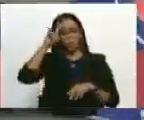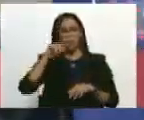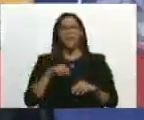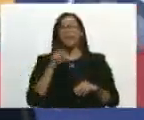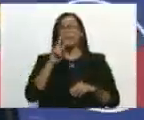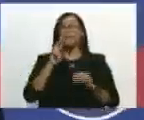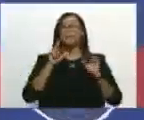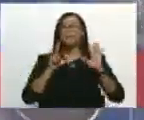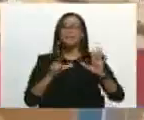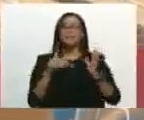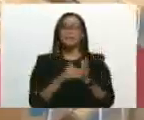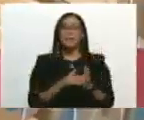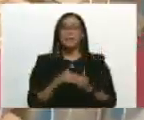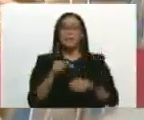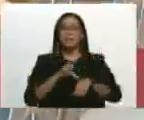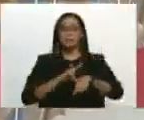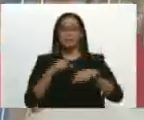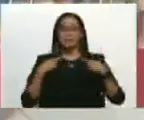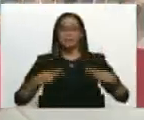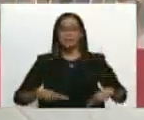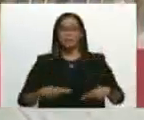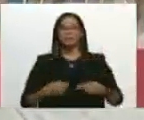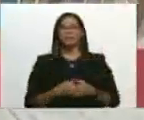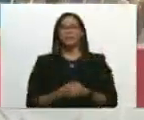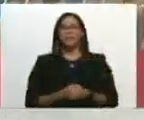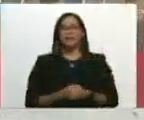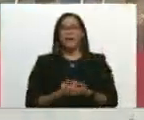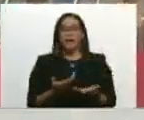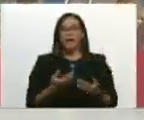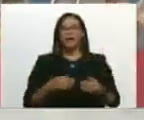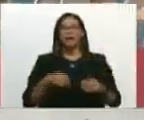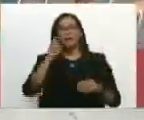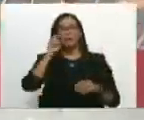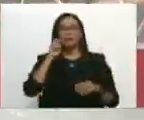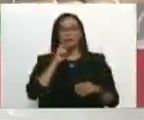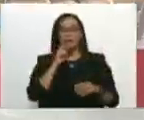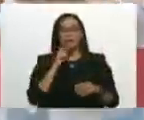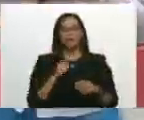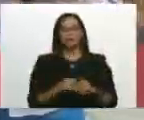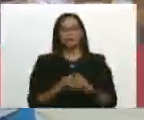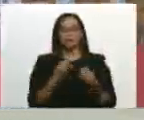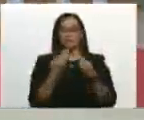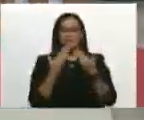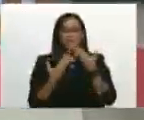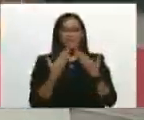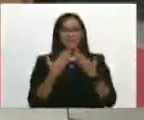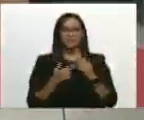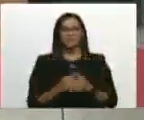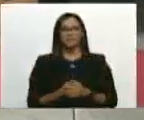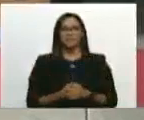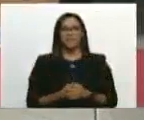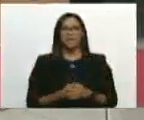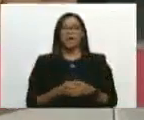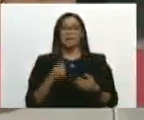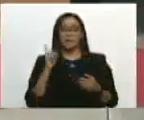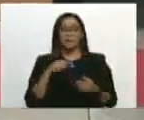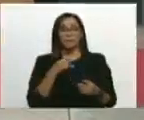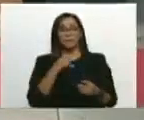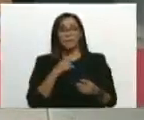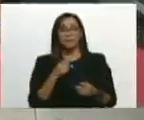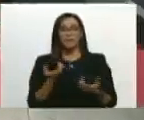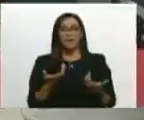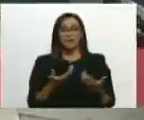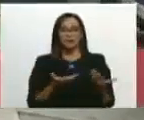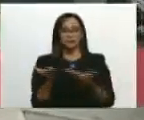27.500 insumos médicos a la Maternidad Concepción Palacios. Muchas gracias, Andrea. Ahora me gustaría también darle la palabra